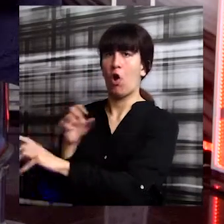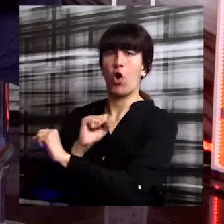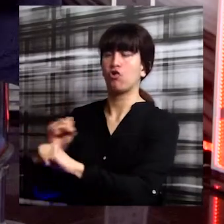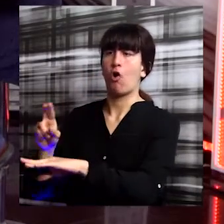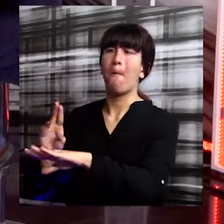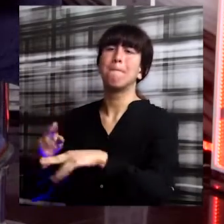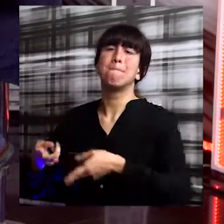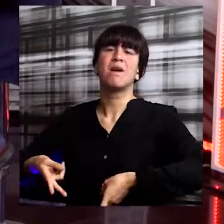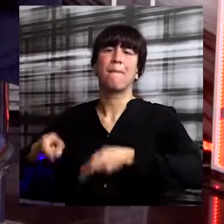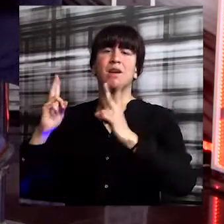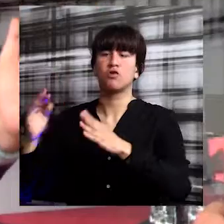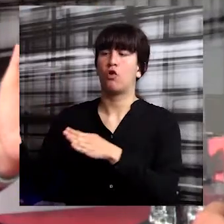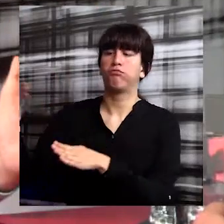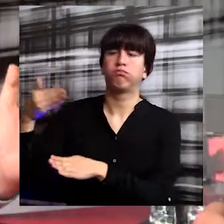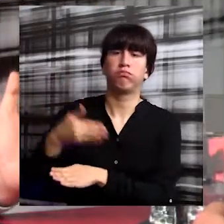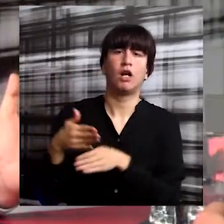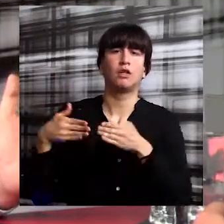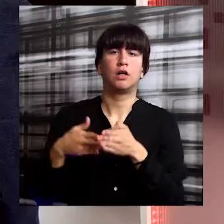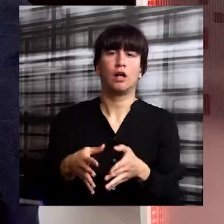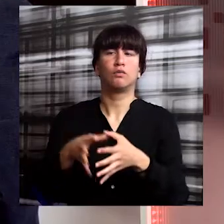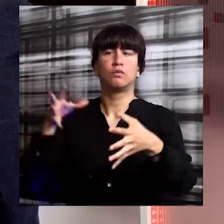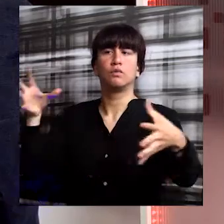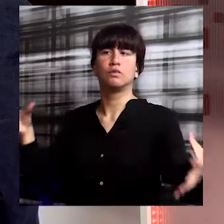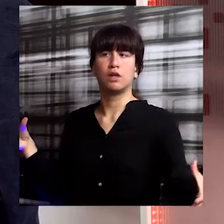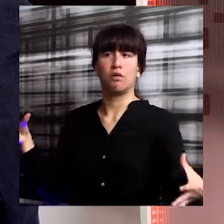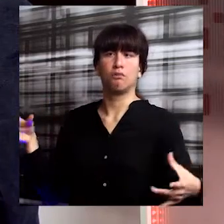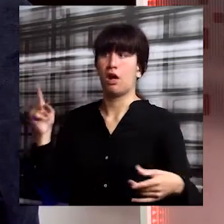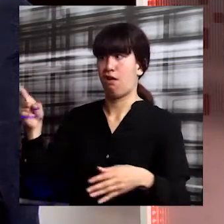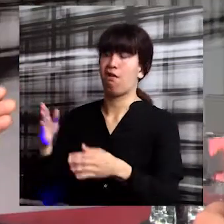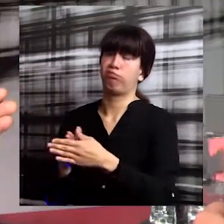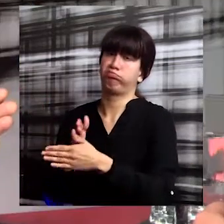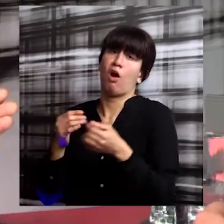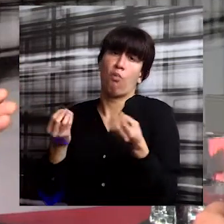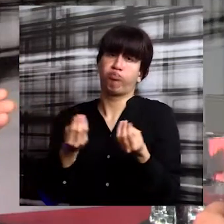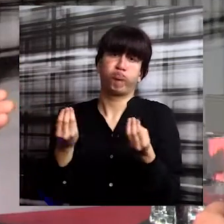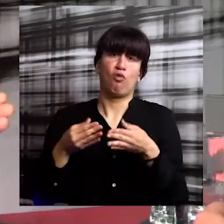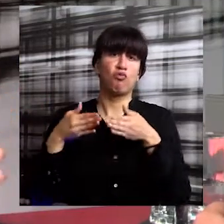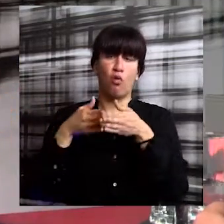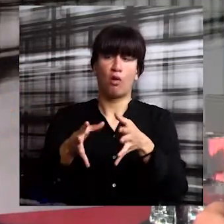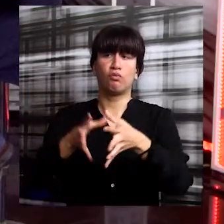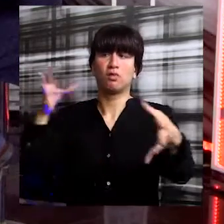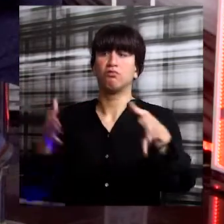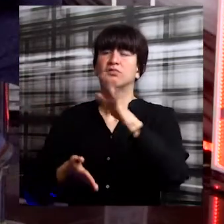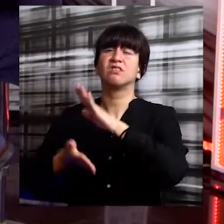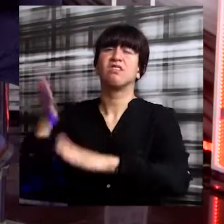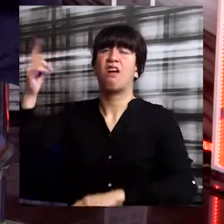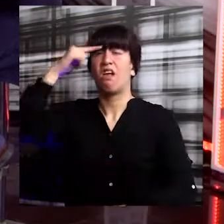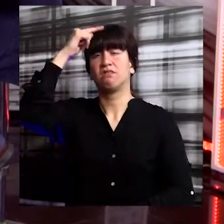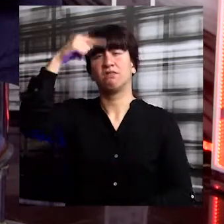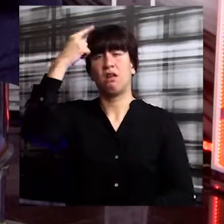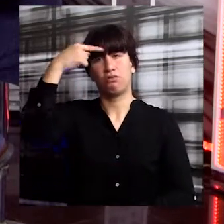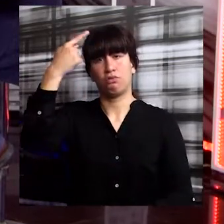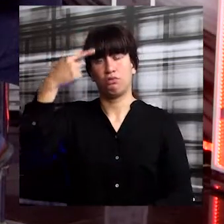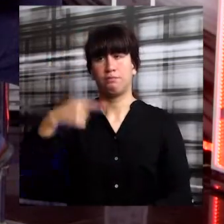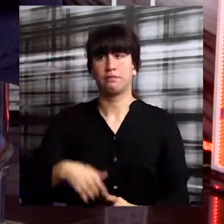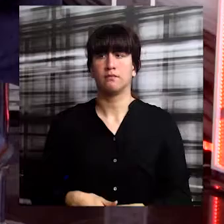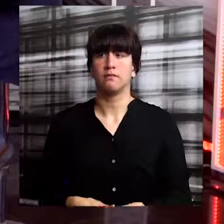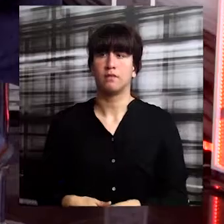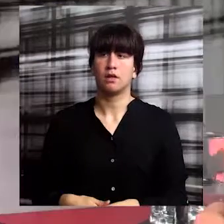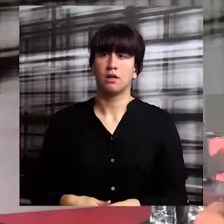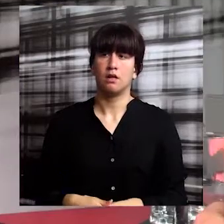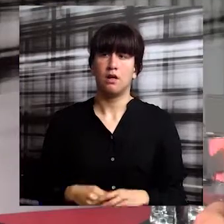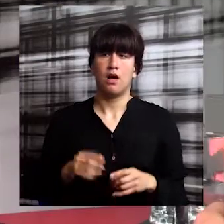los cruceros decidieron irse a San Antonio, ¿ya? Generando un tremendo daño al desarrollo turístico de Valparaíso. Lo que hoy día tenemos que hacer es